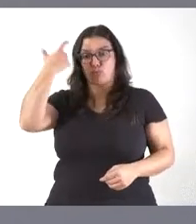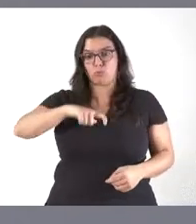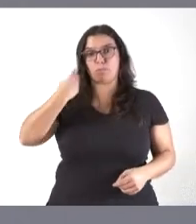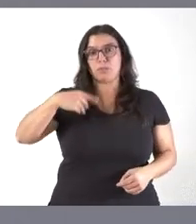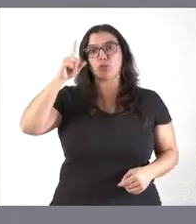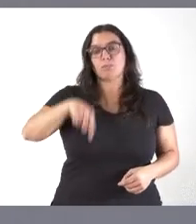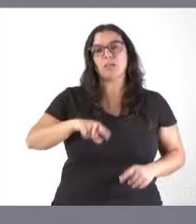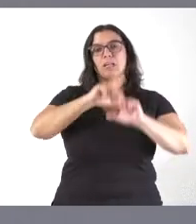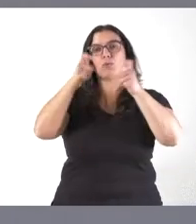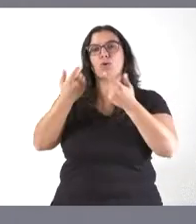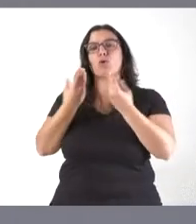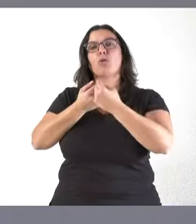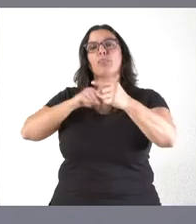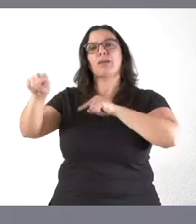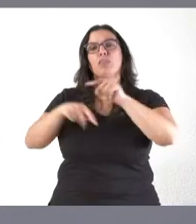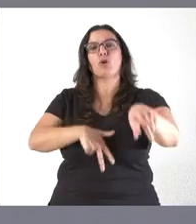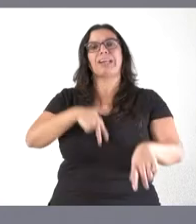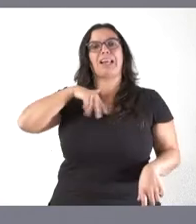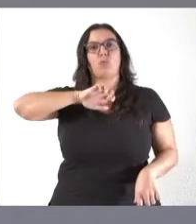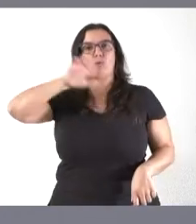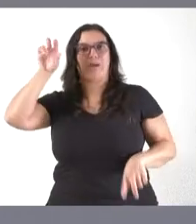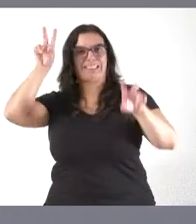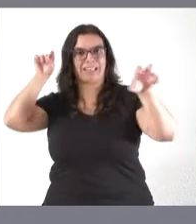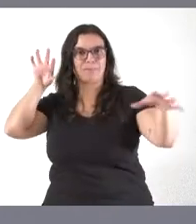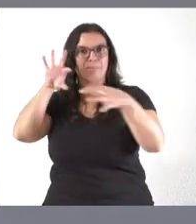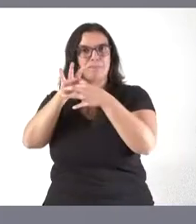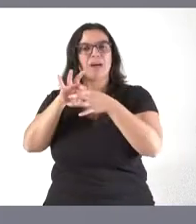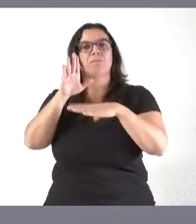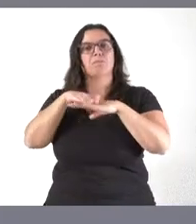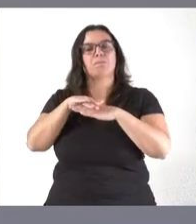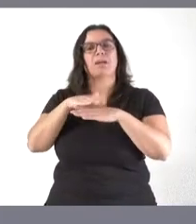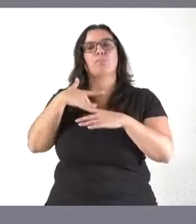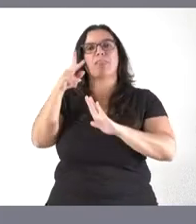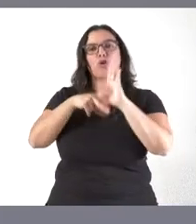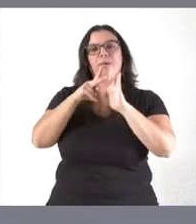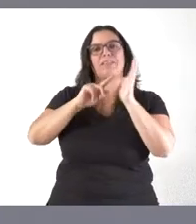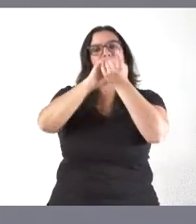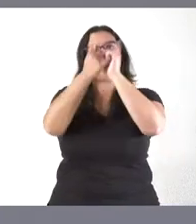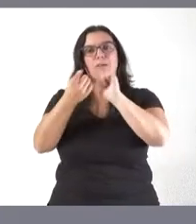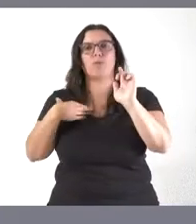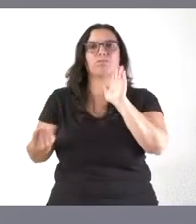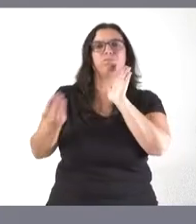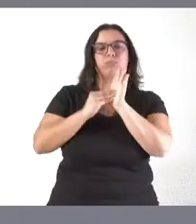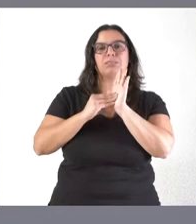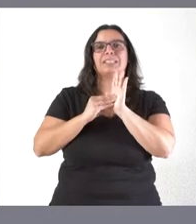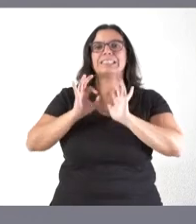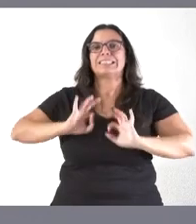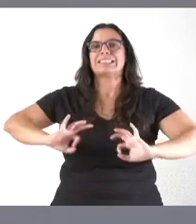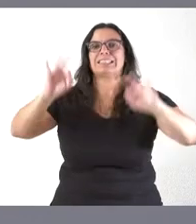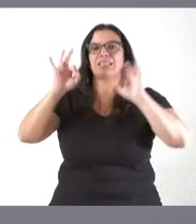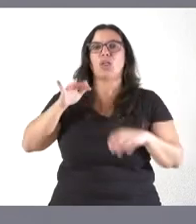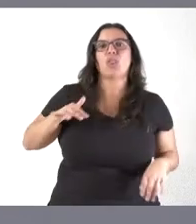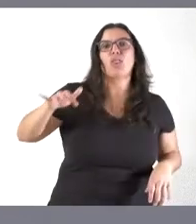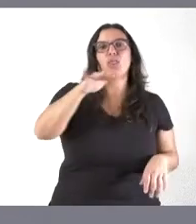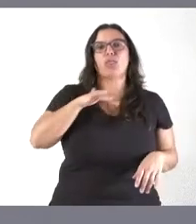reuniones con la dirección general europea donde estos asuntos se trataban para que se pudiera cambiar la normativa y puede incorporarse a las zonas